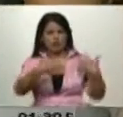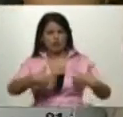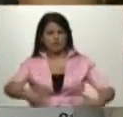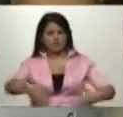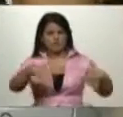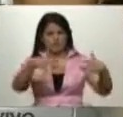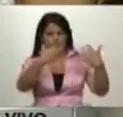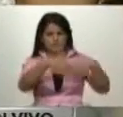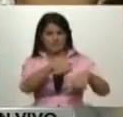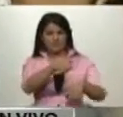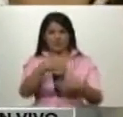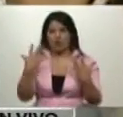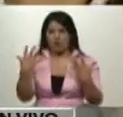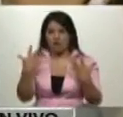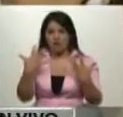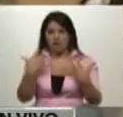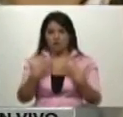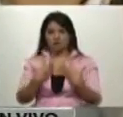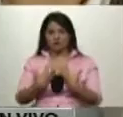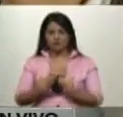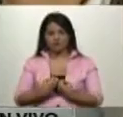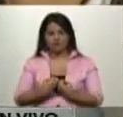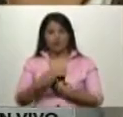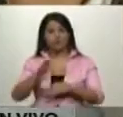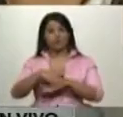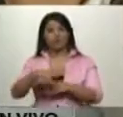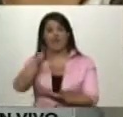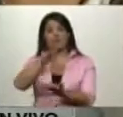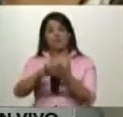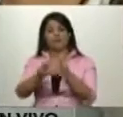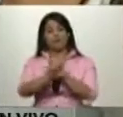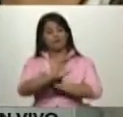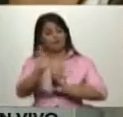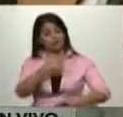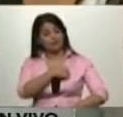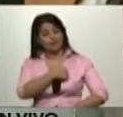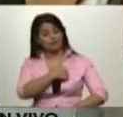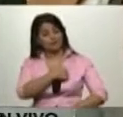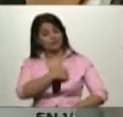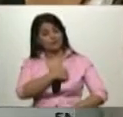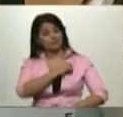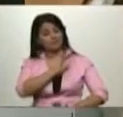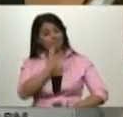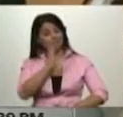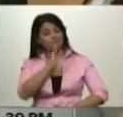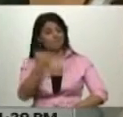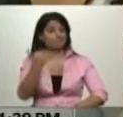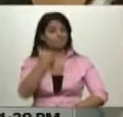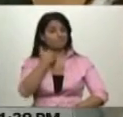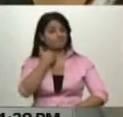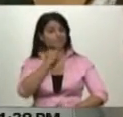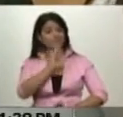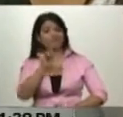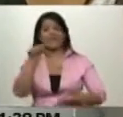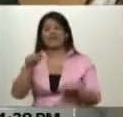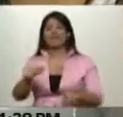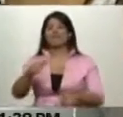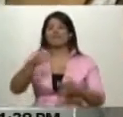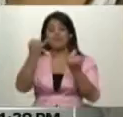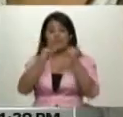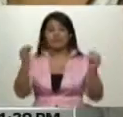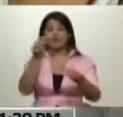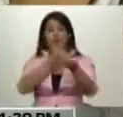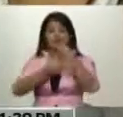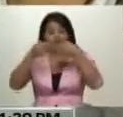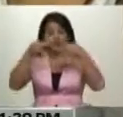hechos, con la aprobación de la ley de semillas para proteger, bueno, nuestra seguridad y soberanía alimentaria que la vamos a